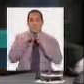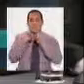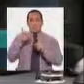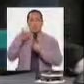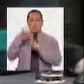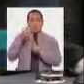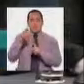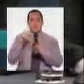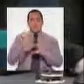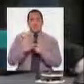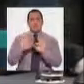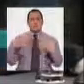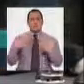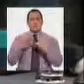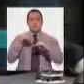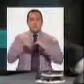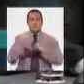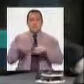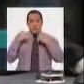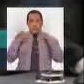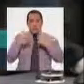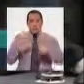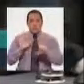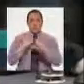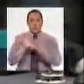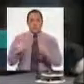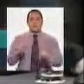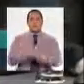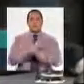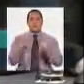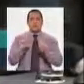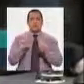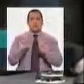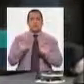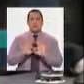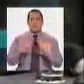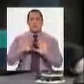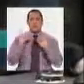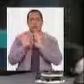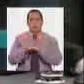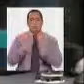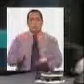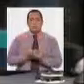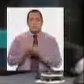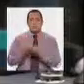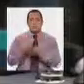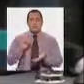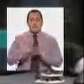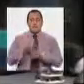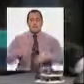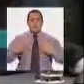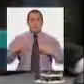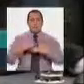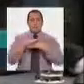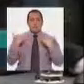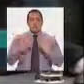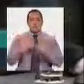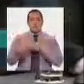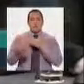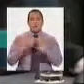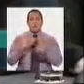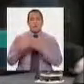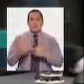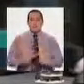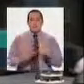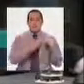impecable, fue dentro del marco de la ley, sin ningún tipo de incidentes que pueda comprometer ningún tipo de